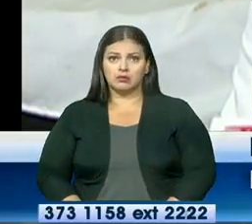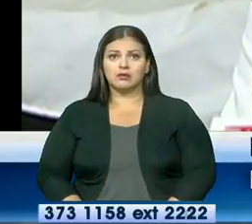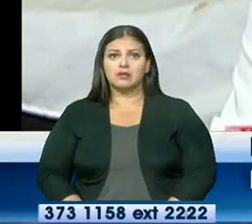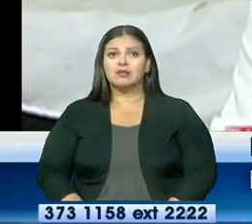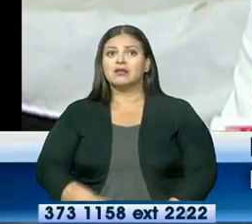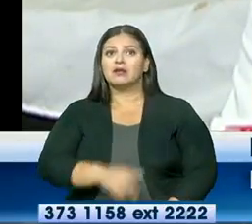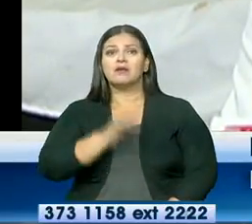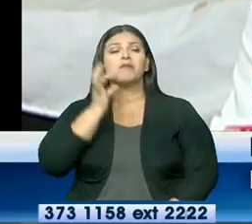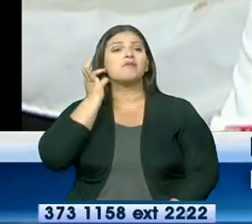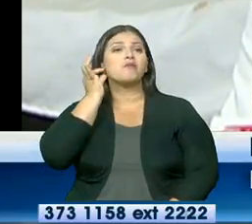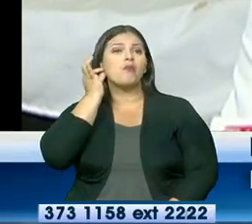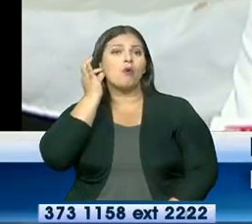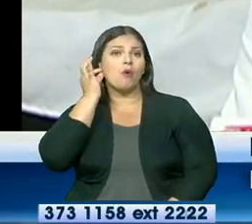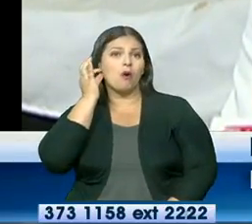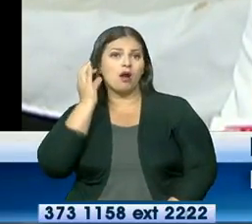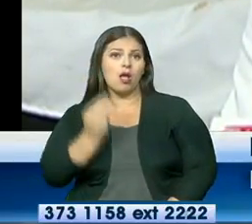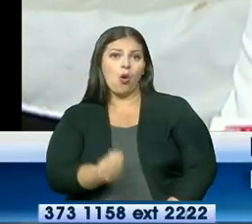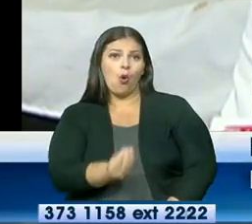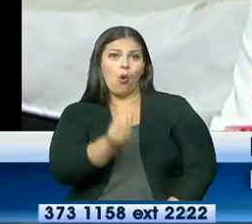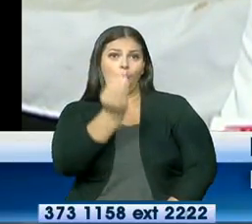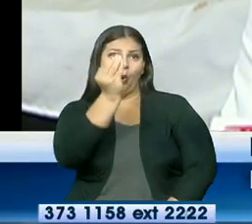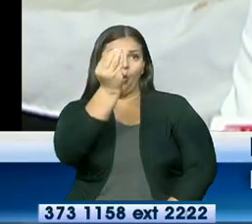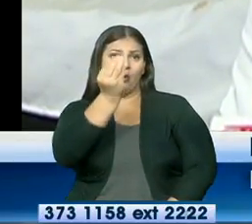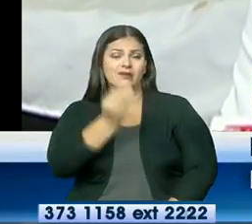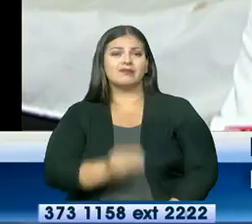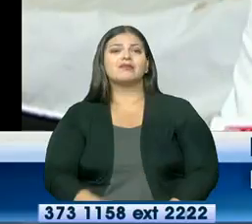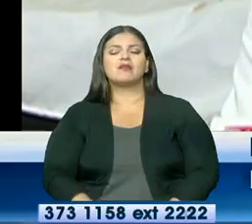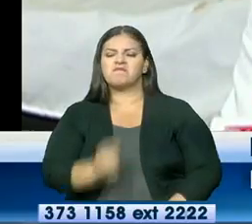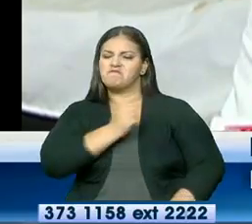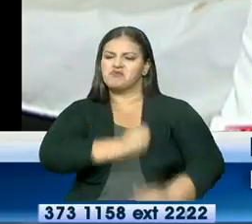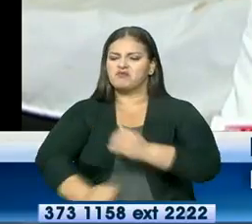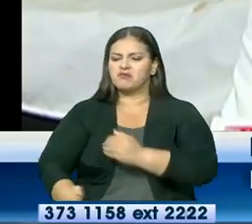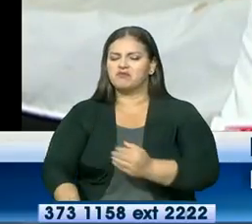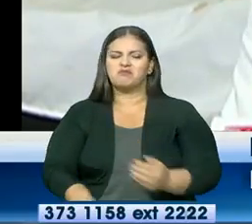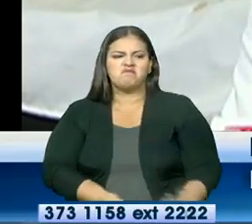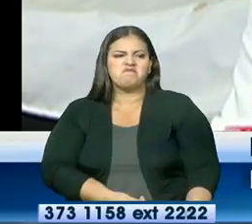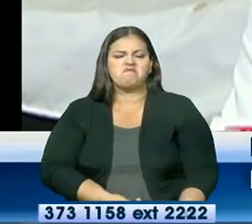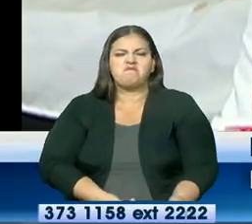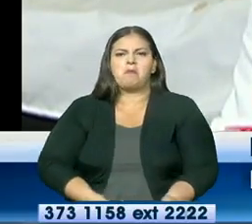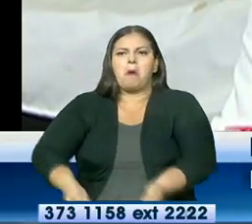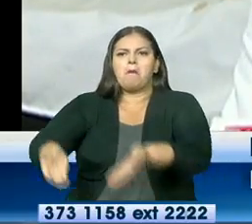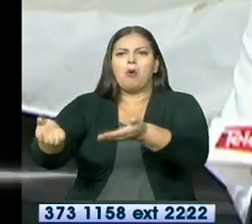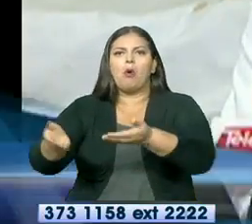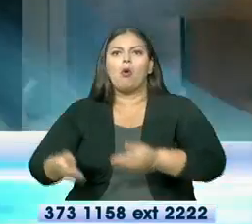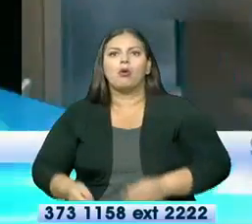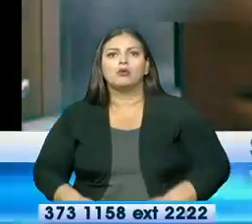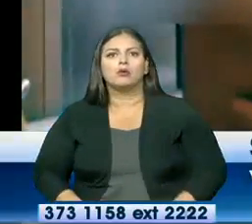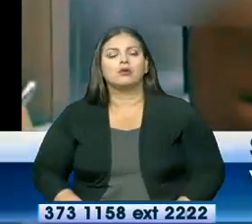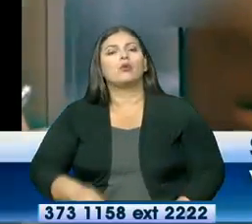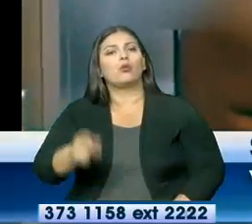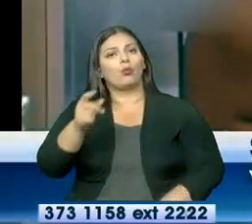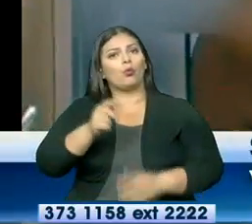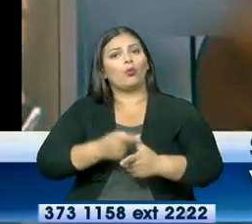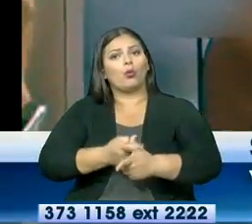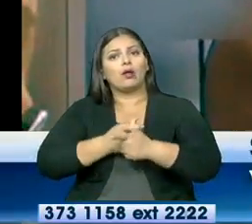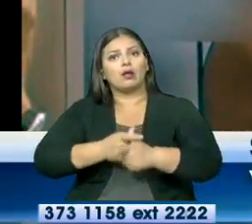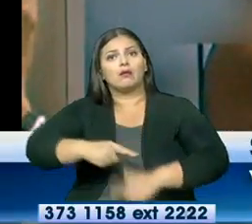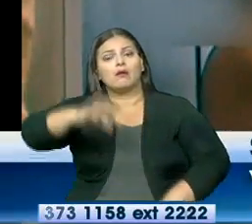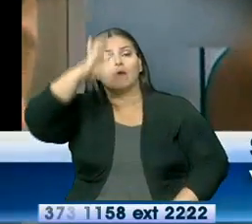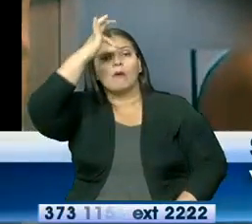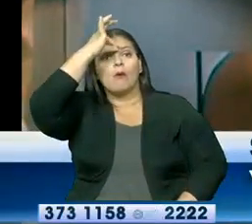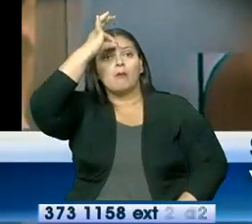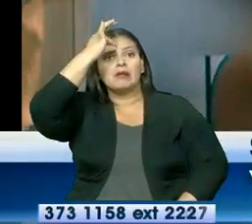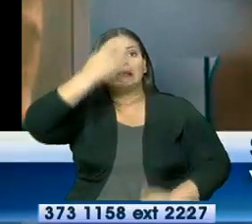de sepsis. Entonces el neonato va a cumplir el esquema antibiótico hasta poder nosotros descartar de que no se presenten las infecciones. Su progenitor está en manos